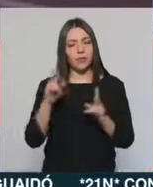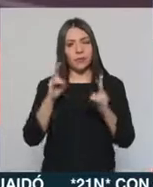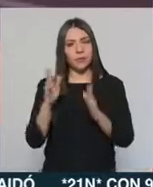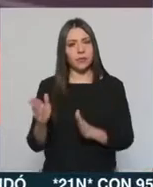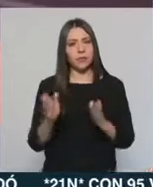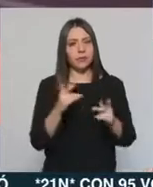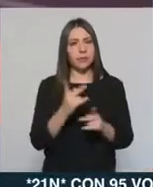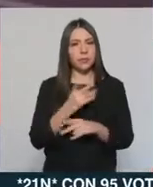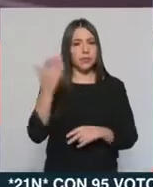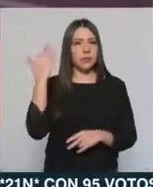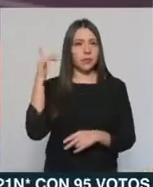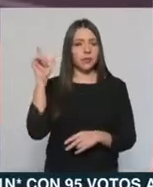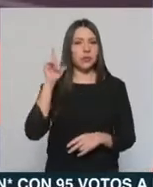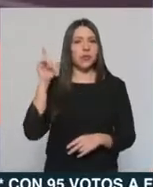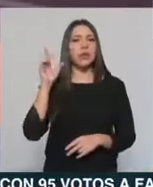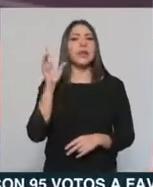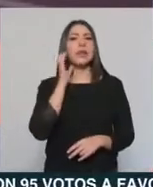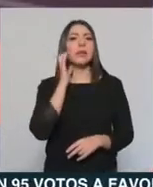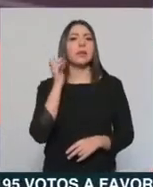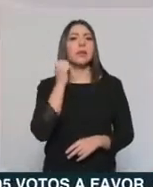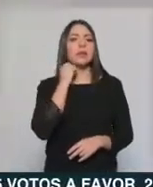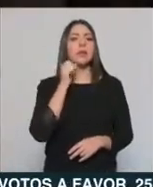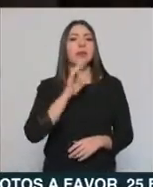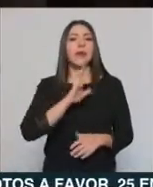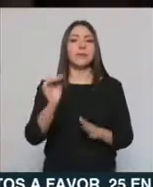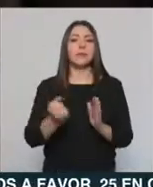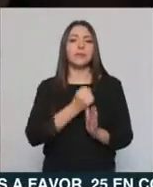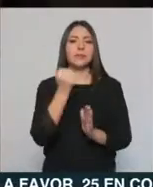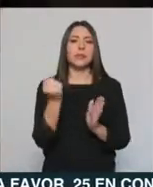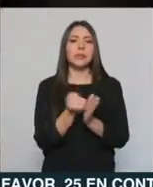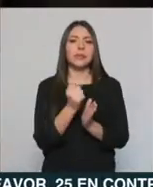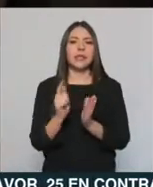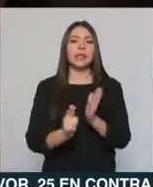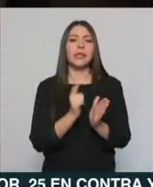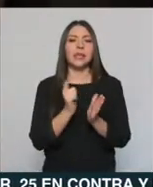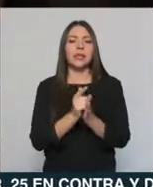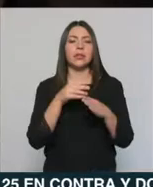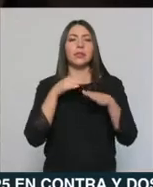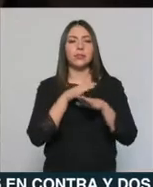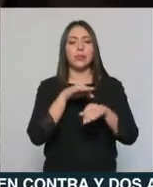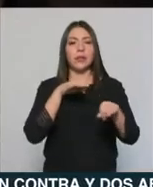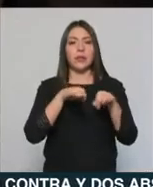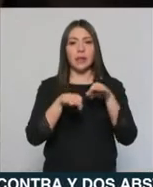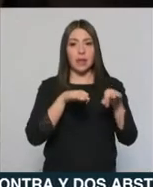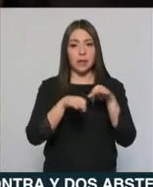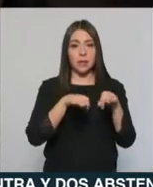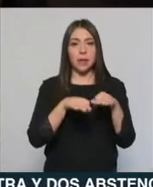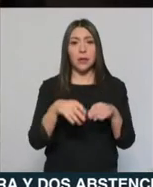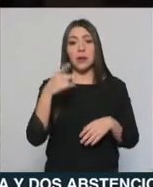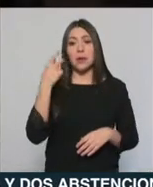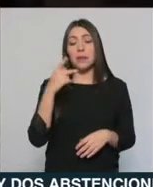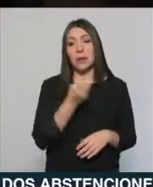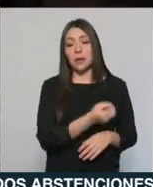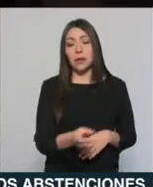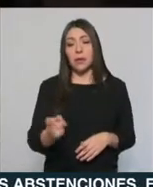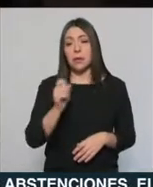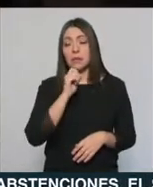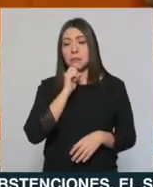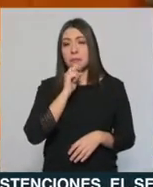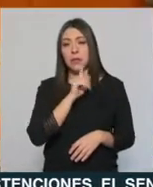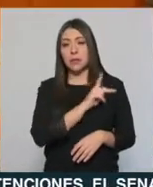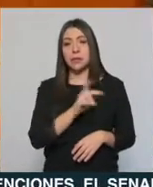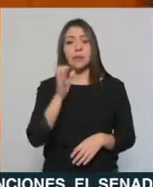El pasado lunes, el Pleno de la Cámara de Senadores aprobó la reforma constitucional en materia laboral, pero a decir de los mismos legisladores es una